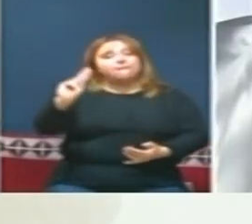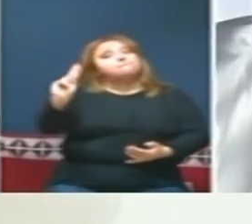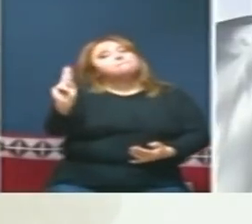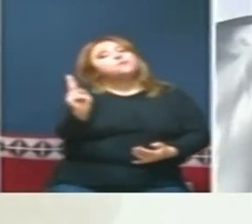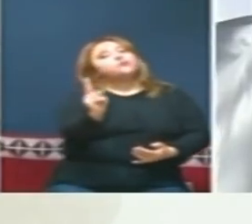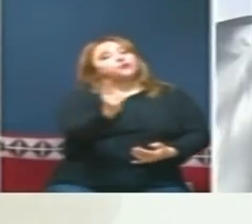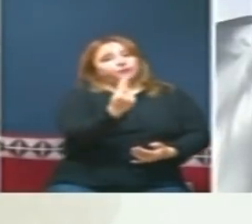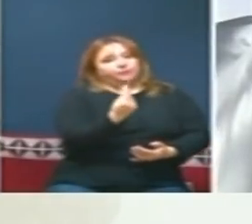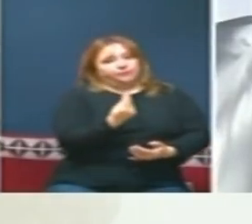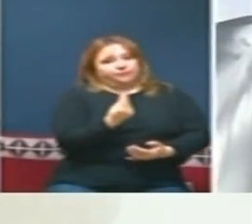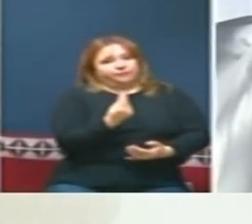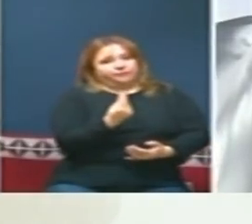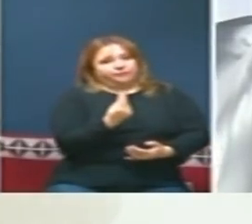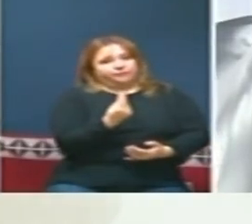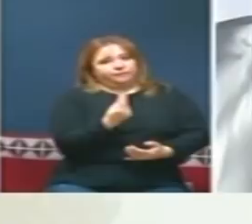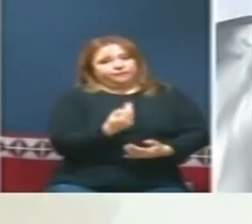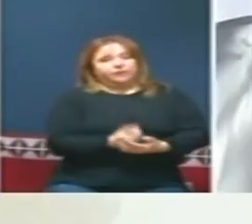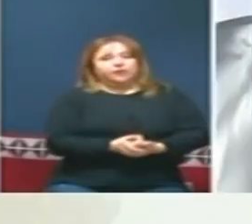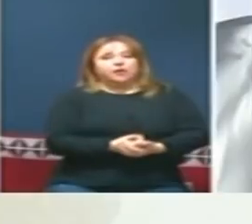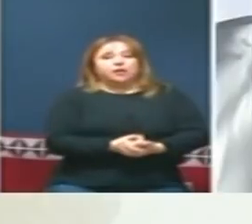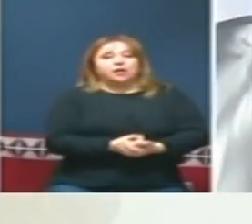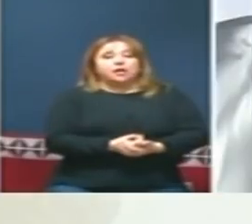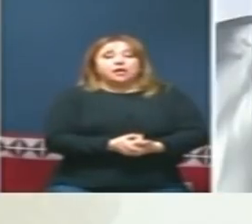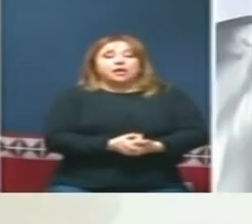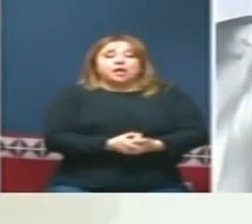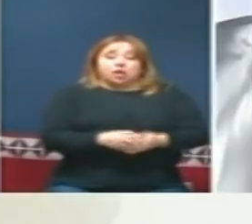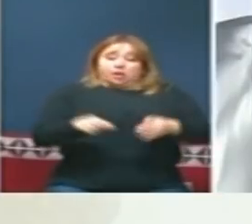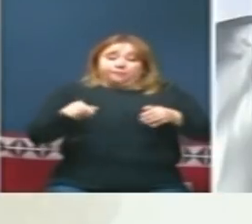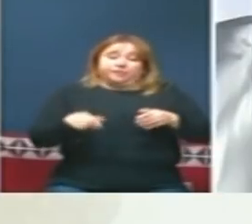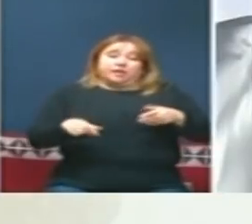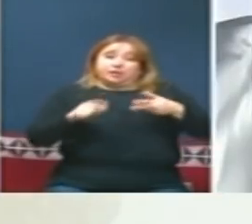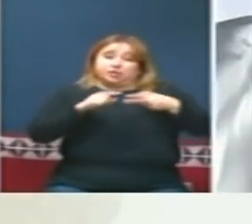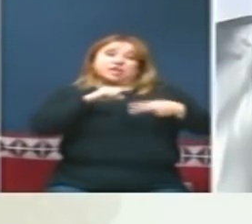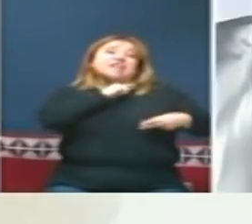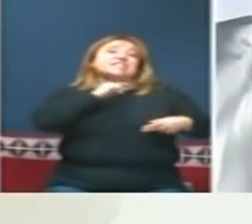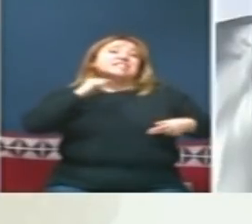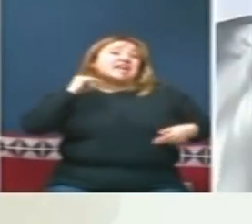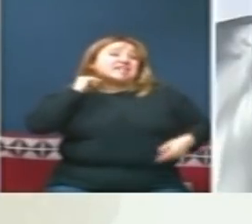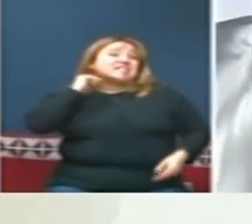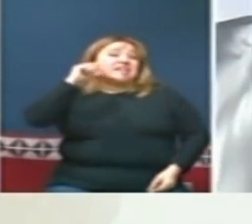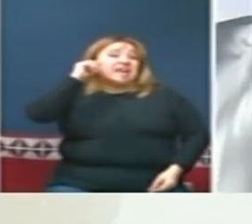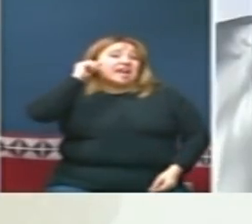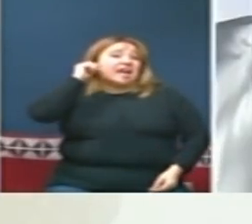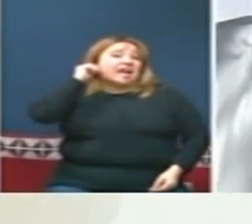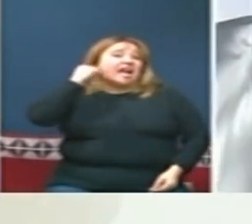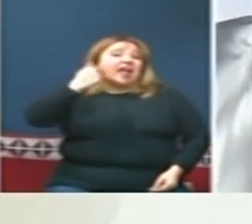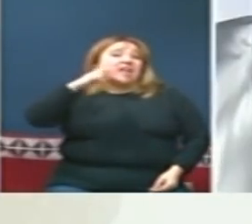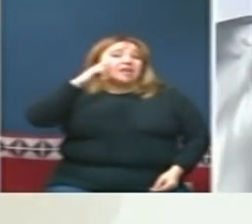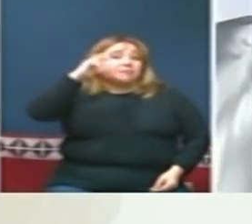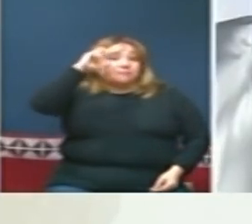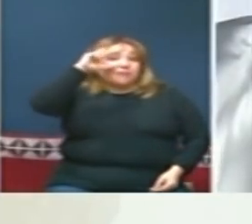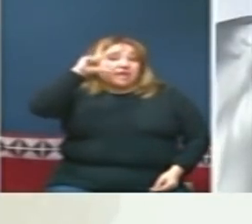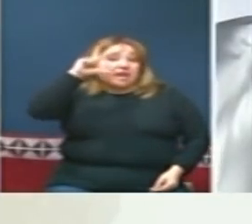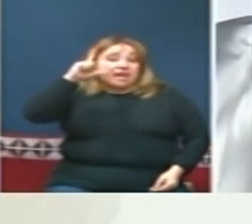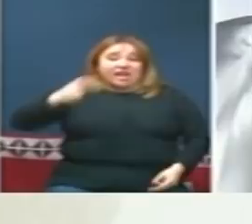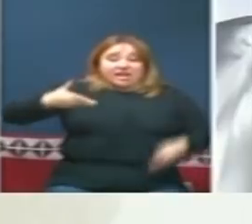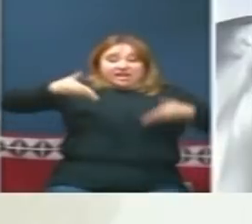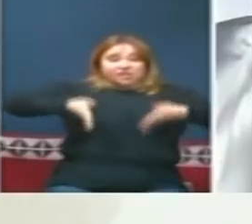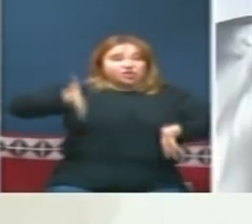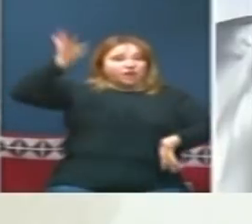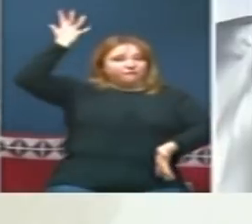muerte. El venerable Gabriel Longville, sacerdote fideidonum de nacionalidad